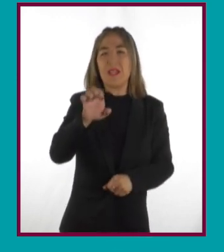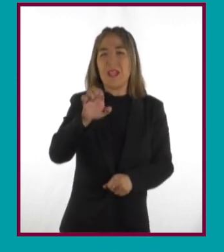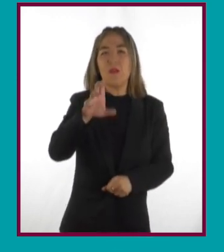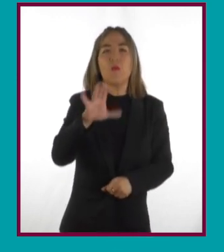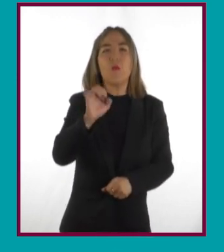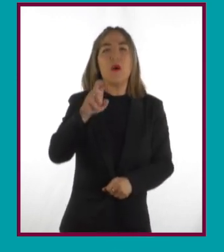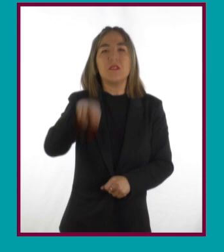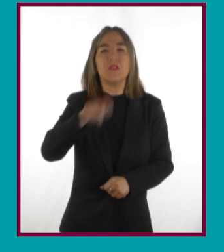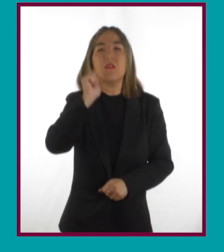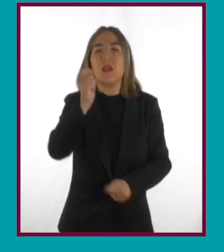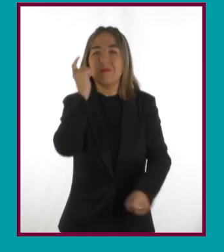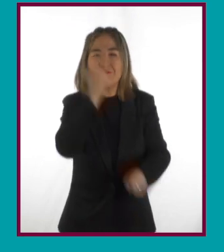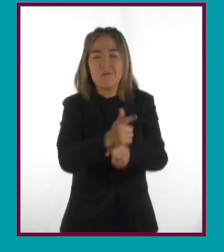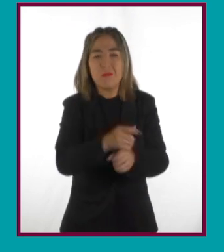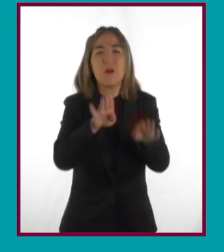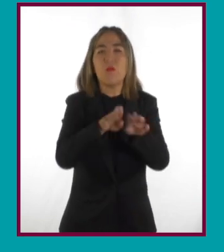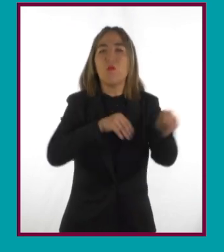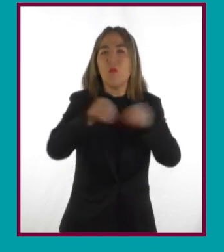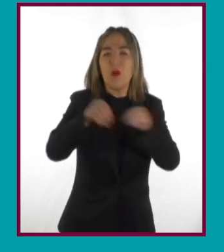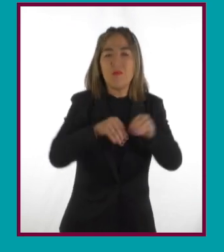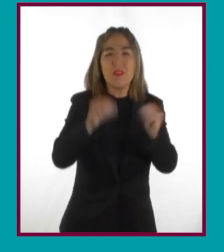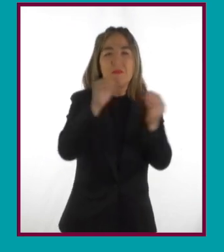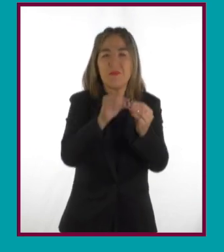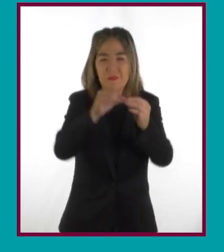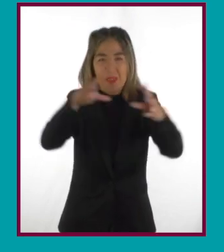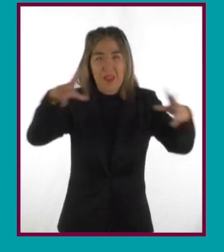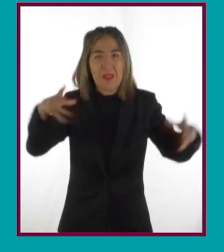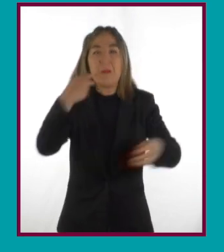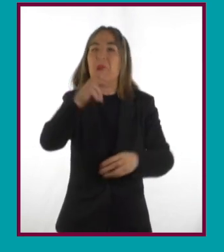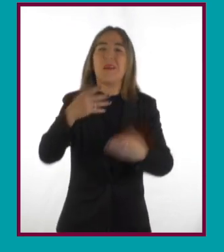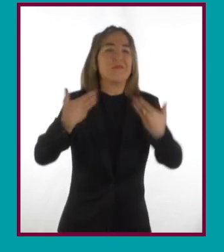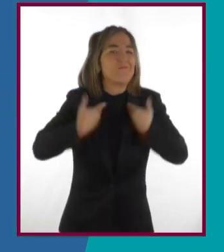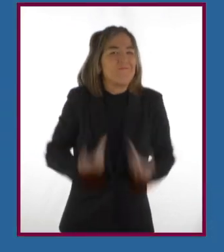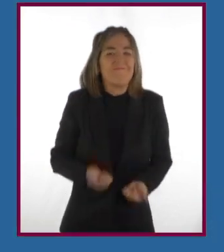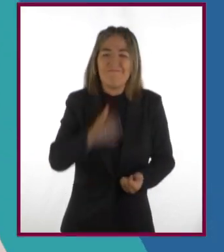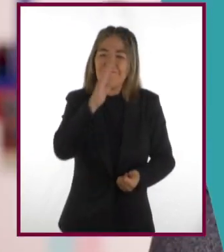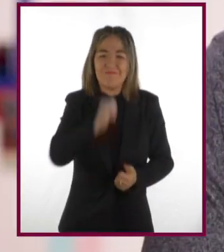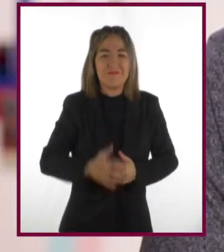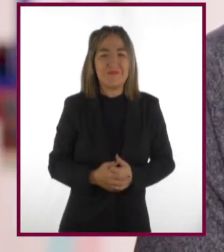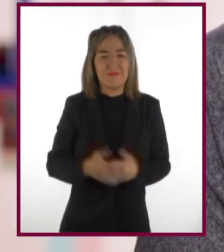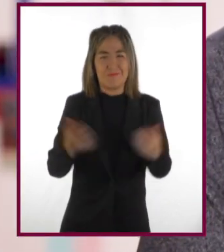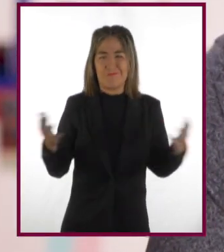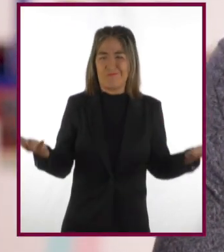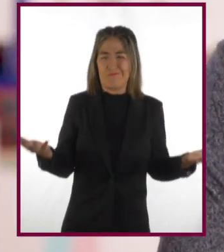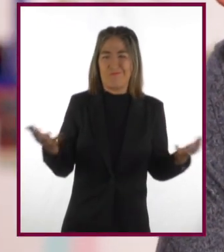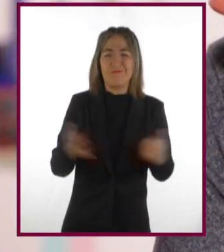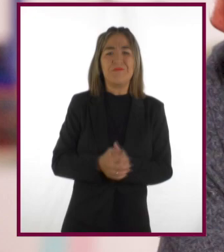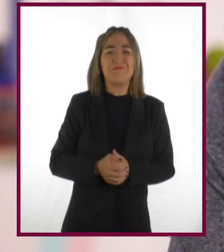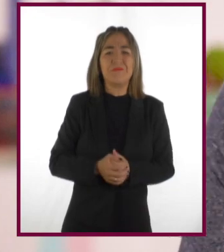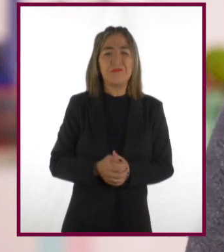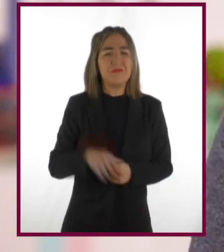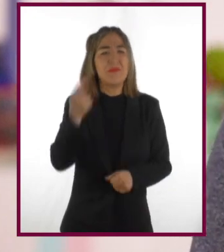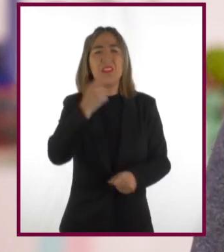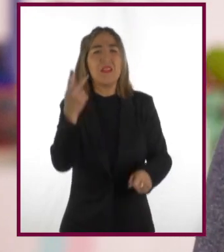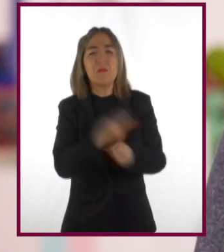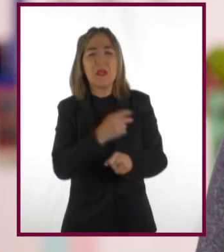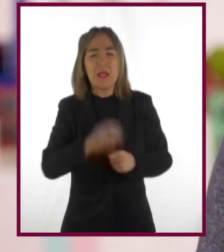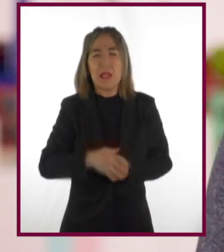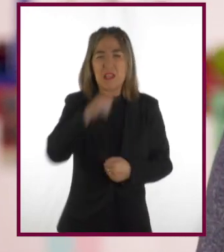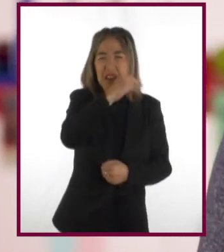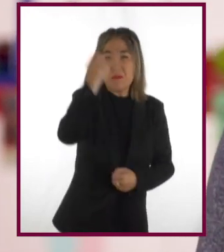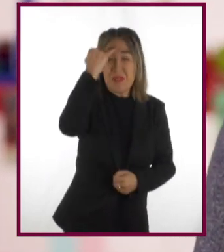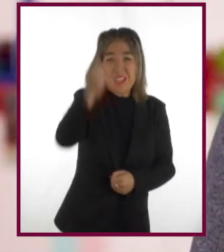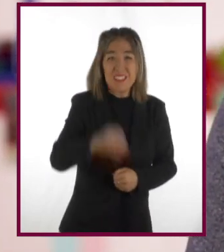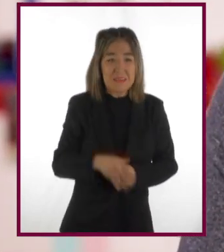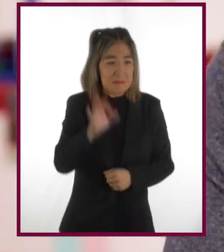ecuaciones cuando describen el caso de un fluido viscoso pero incomprensible. Ah, caray. ¿Qué pasa, hermano?